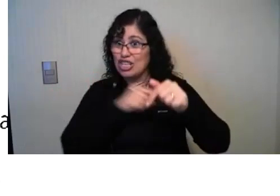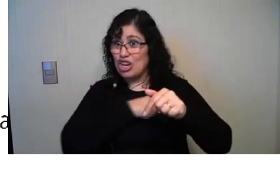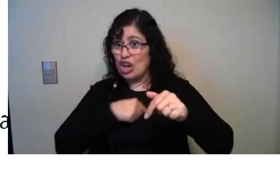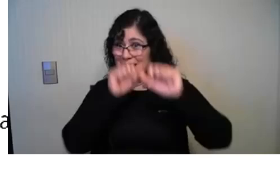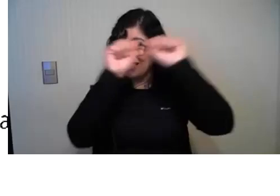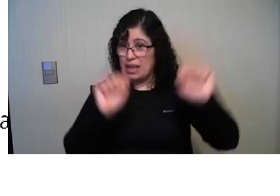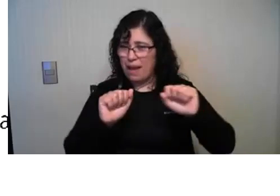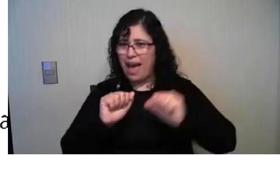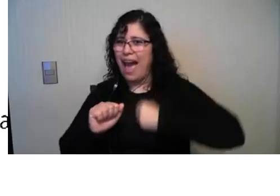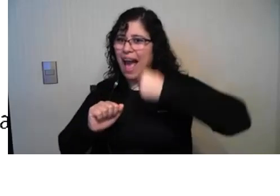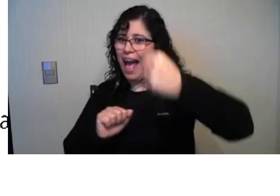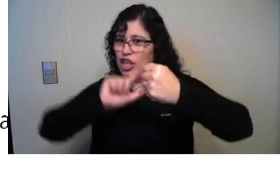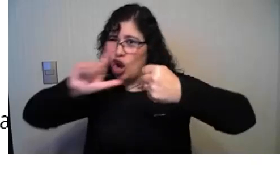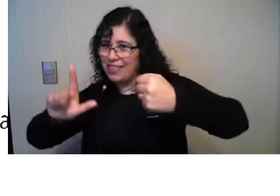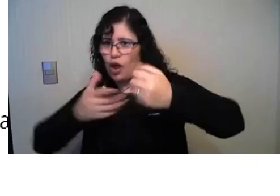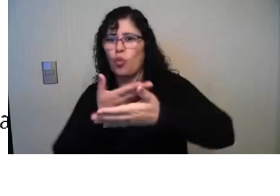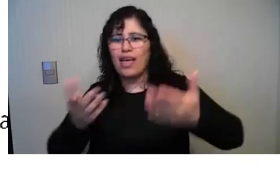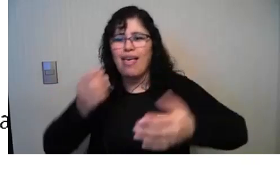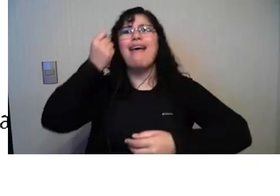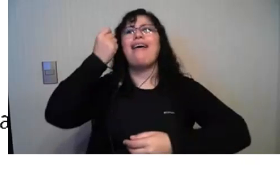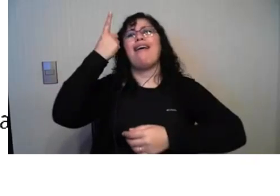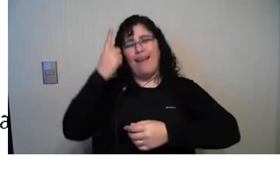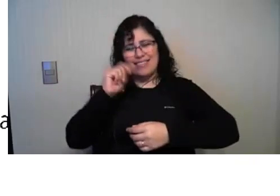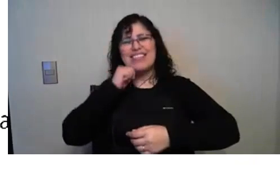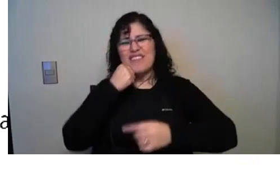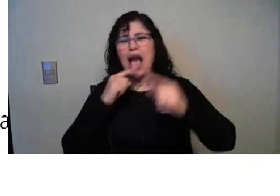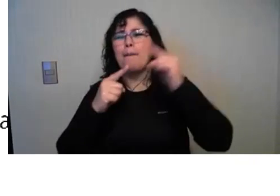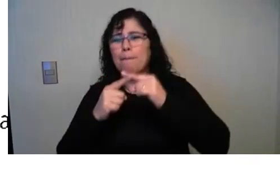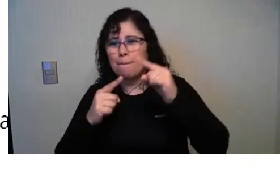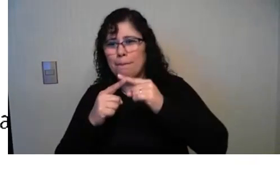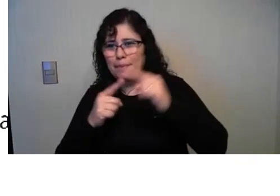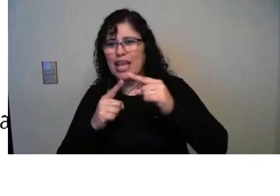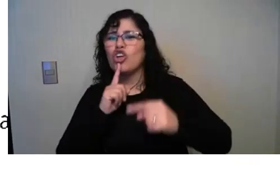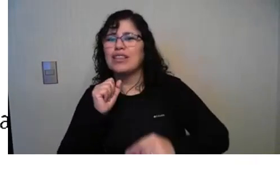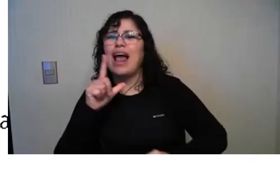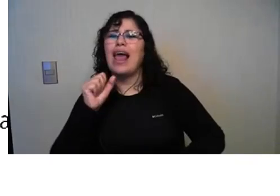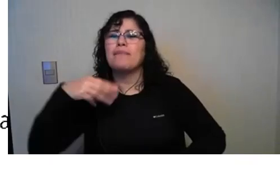anterolateral, sepan que se están refiriendo al espino talámico anterior y al lateral.